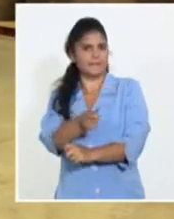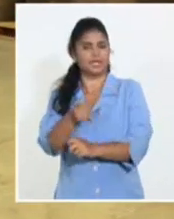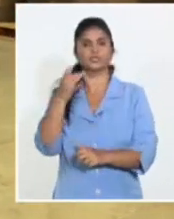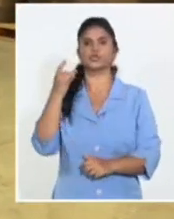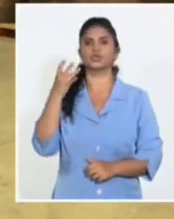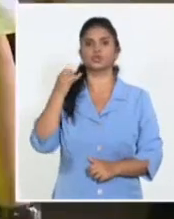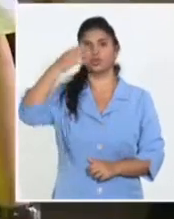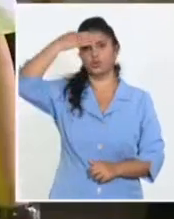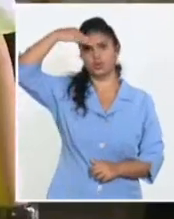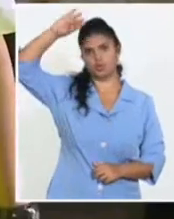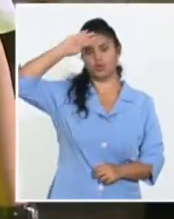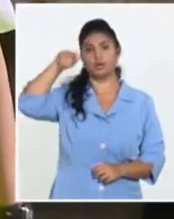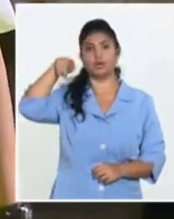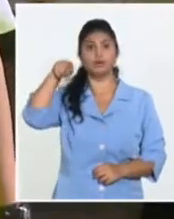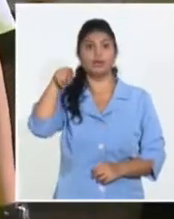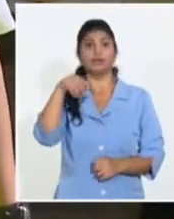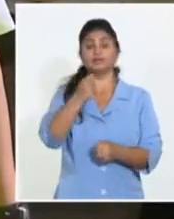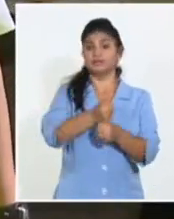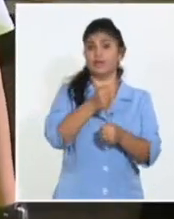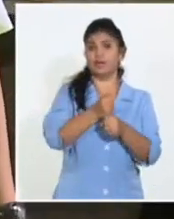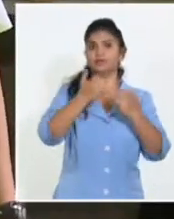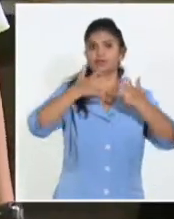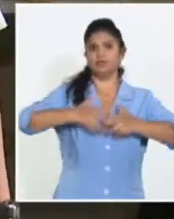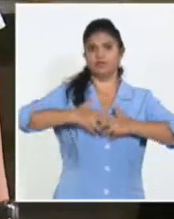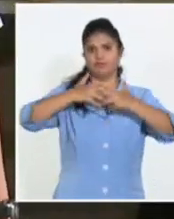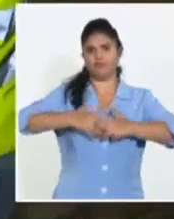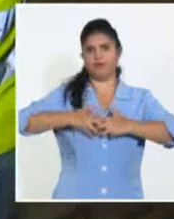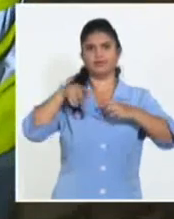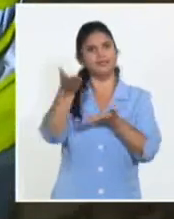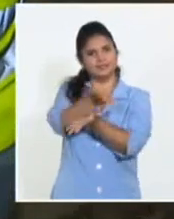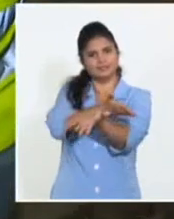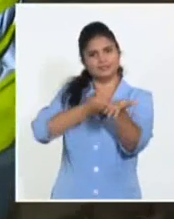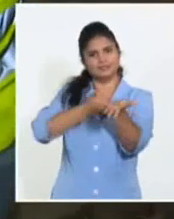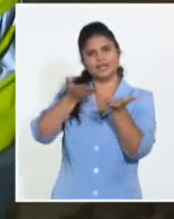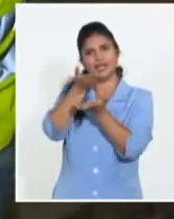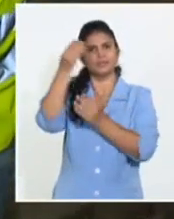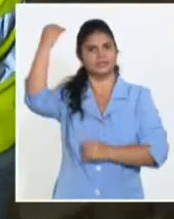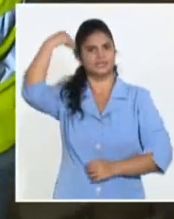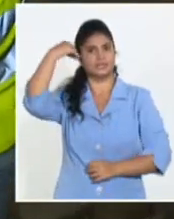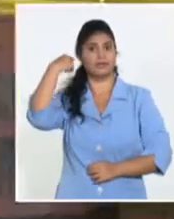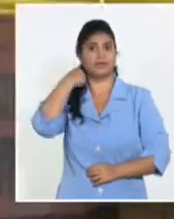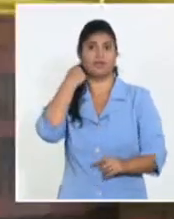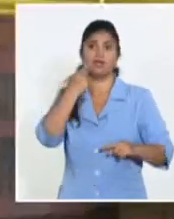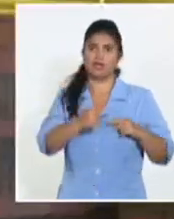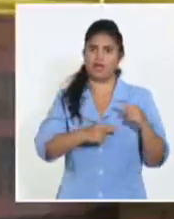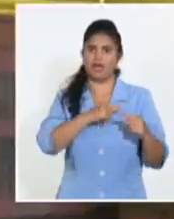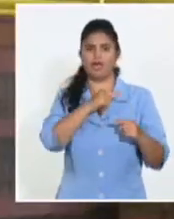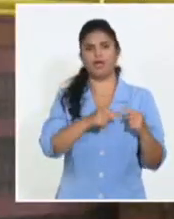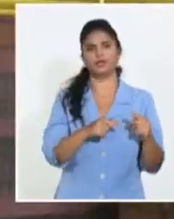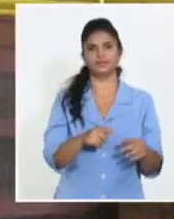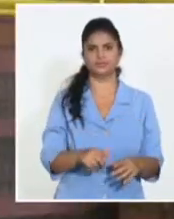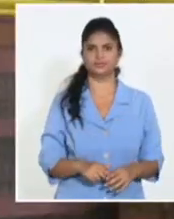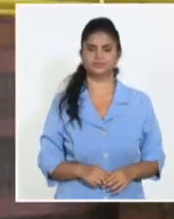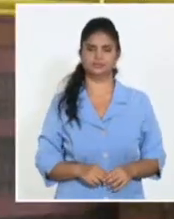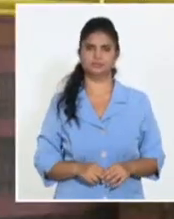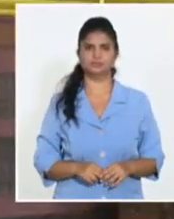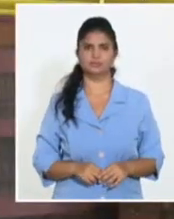de las propias fábricas, donde se generan saberes transmitidos de generación en generación. No solo se